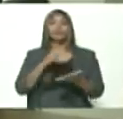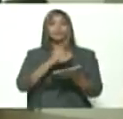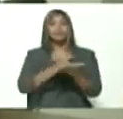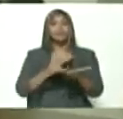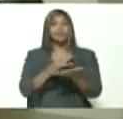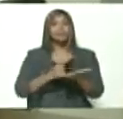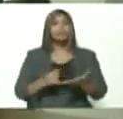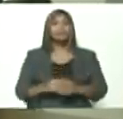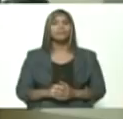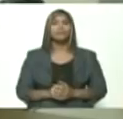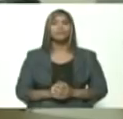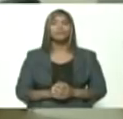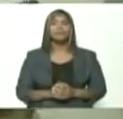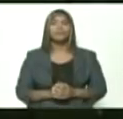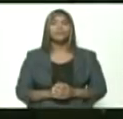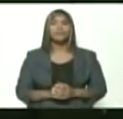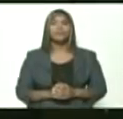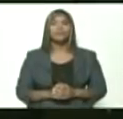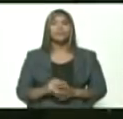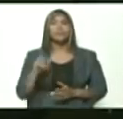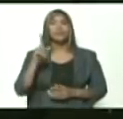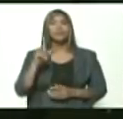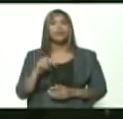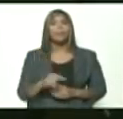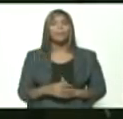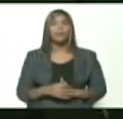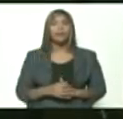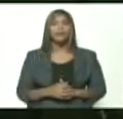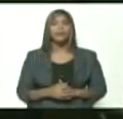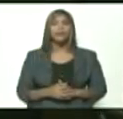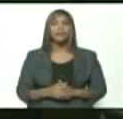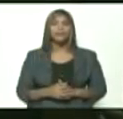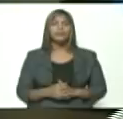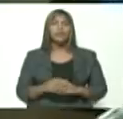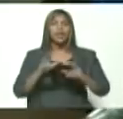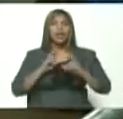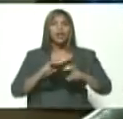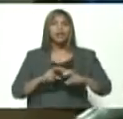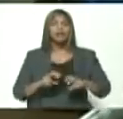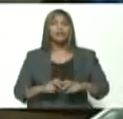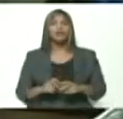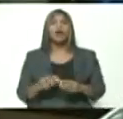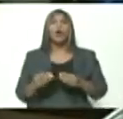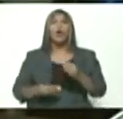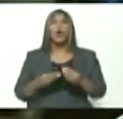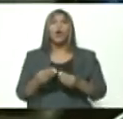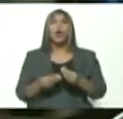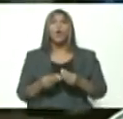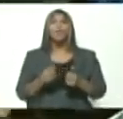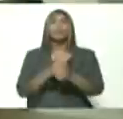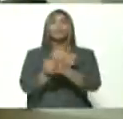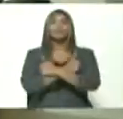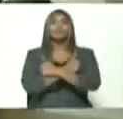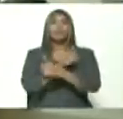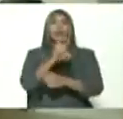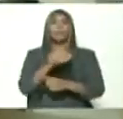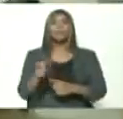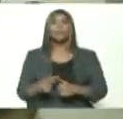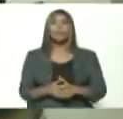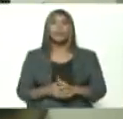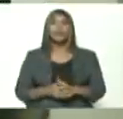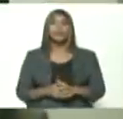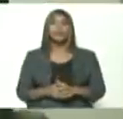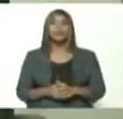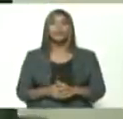actualización de las nóminas. Asimismo, han dicho que van a revisar el estado de las inhabilitaciones. Además, se